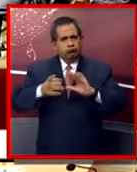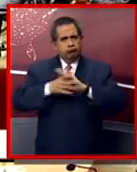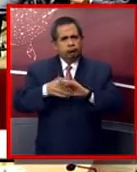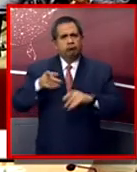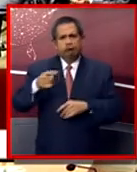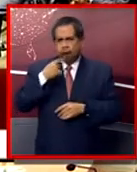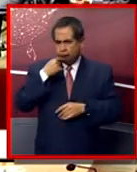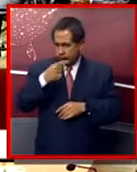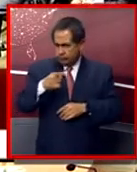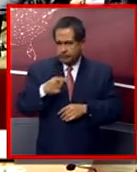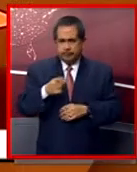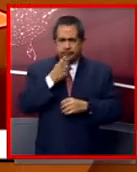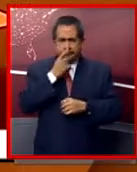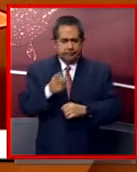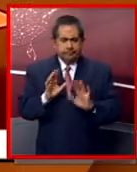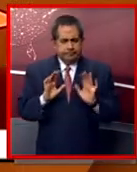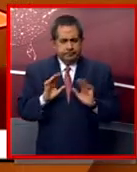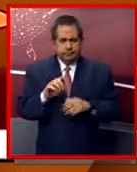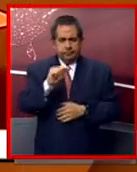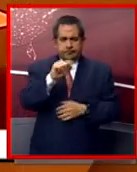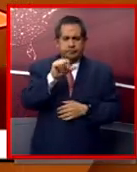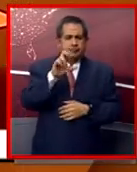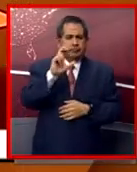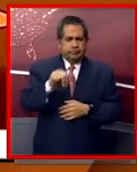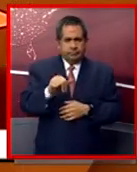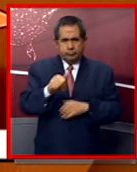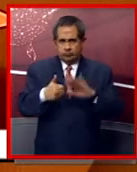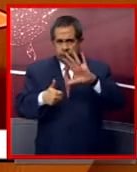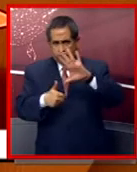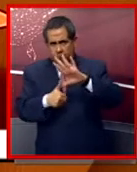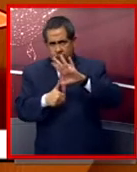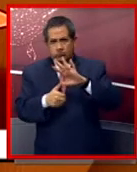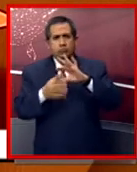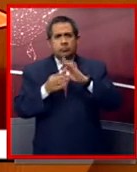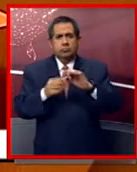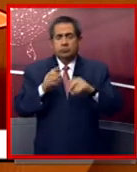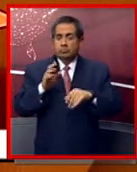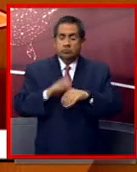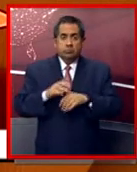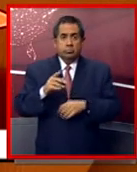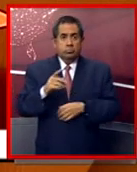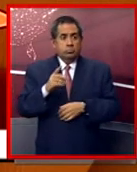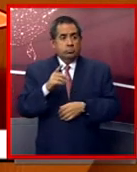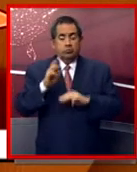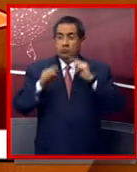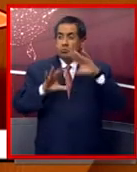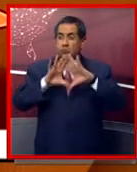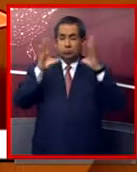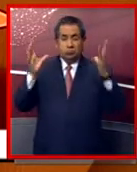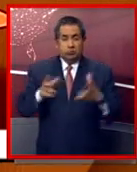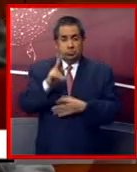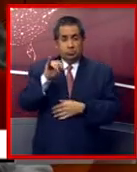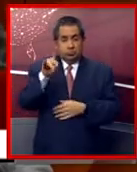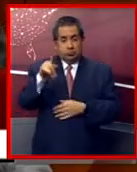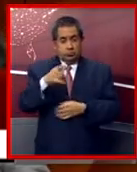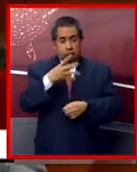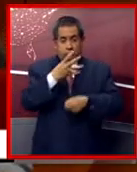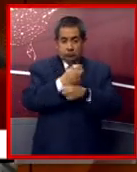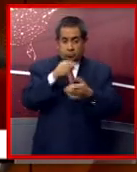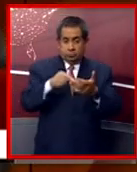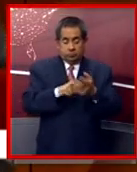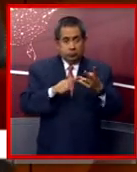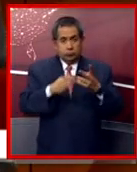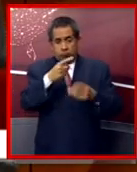ministro, quien aseveró que el Tratado de Libre Comercio de América del Norte representa más de un cuarto del PIB mundial. Ya sabemos que la clase